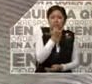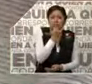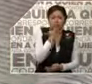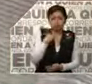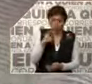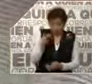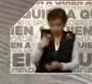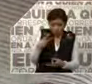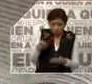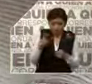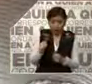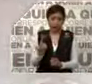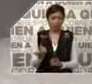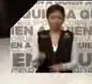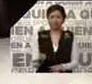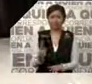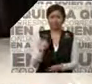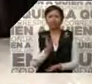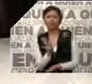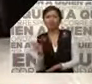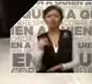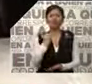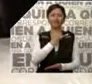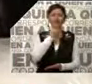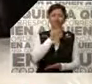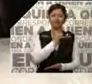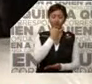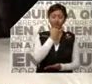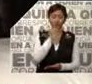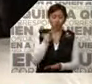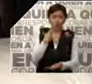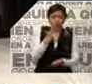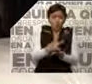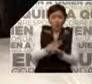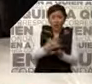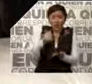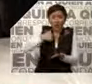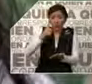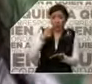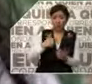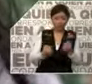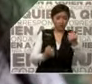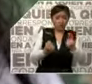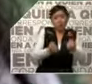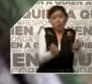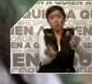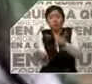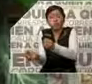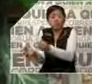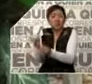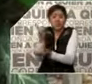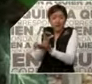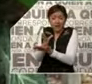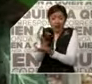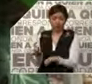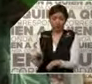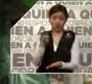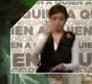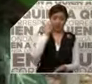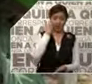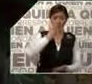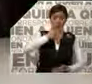No lo fui. Y aparte iba, mi error fue dar vuelta a la derecha. Lo único que pide es justicia para